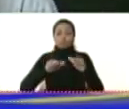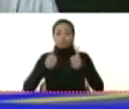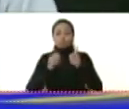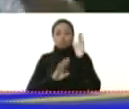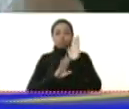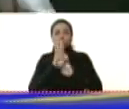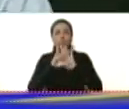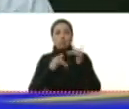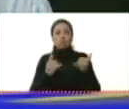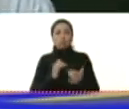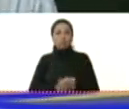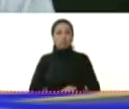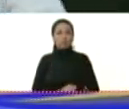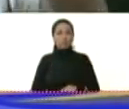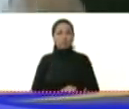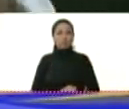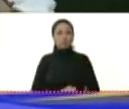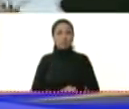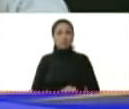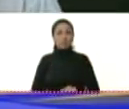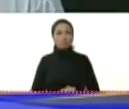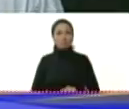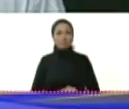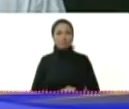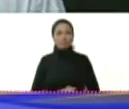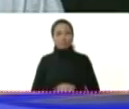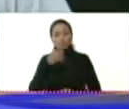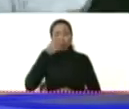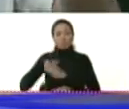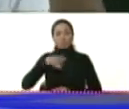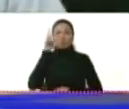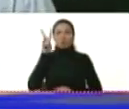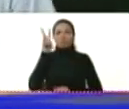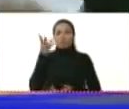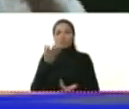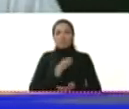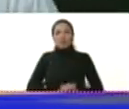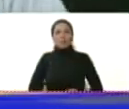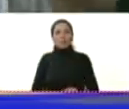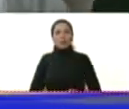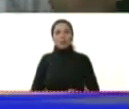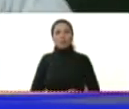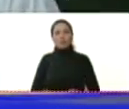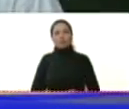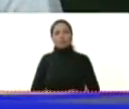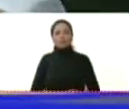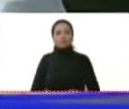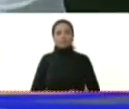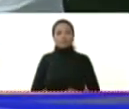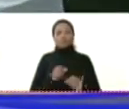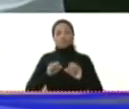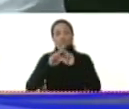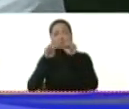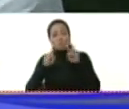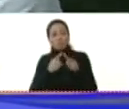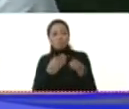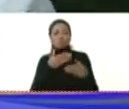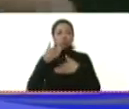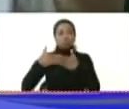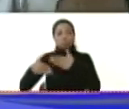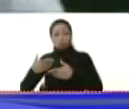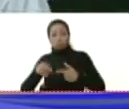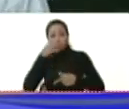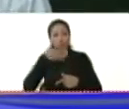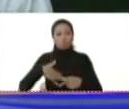pudieron con ustedes, no pudieron con la revolución, no pudieron con el pueblo venezolano, y aquí estaremos nosotros muy firmes, conjuntamente con este